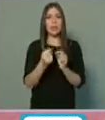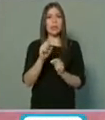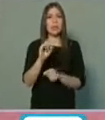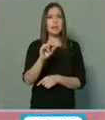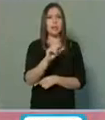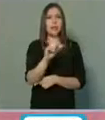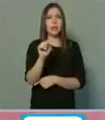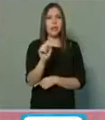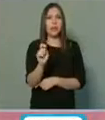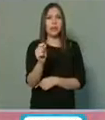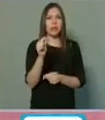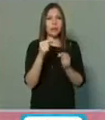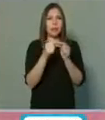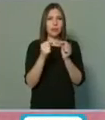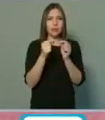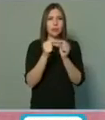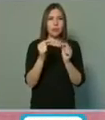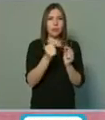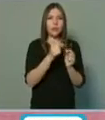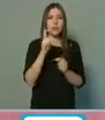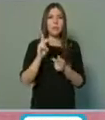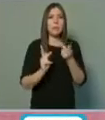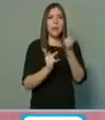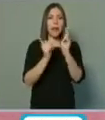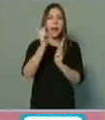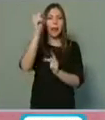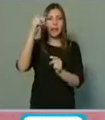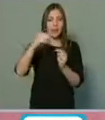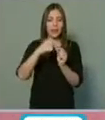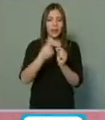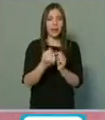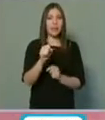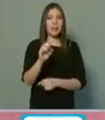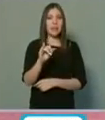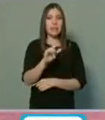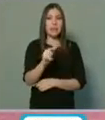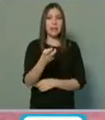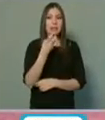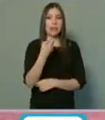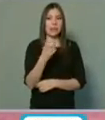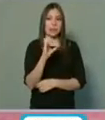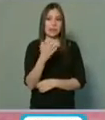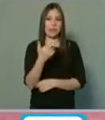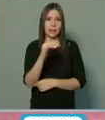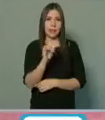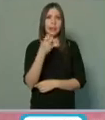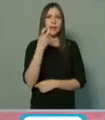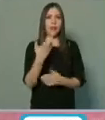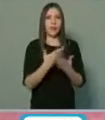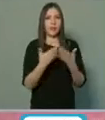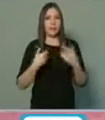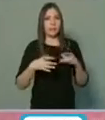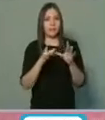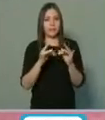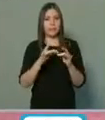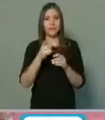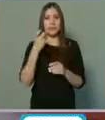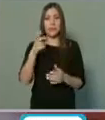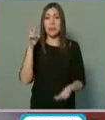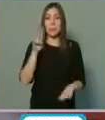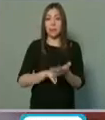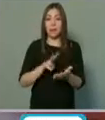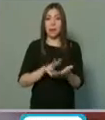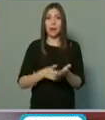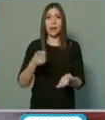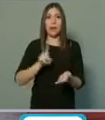No, son realmente la semilla de la planta. Y esta pregunta que tú haces tiene mucho valor por lo siguiente. Como bien dices tú, es